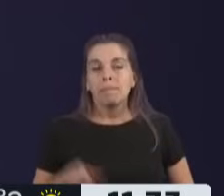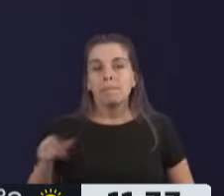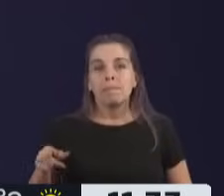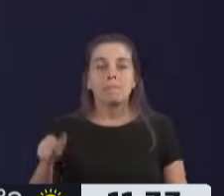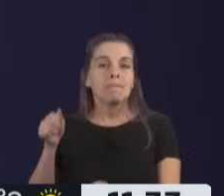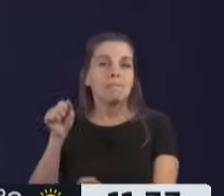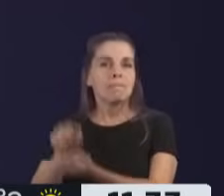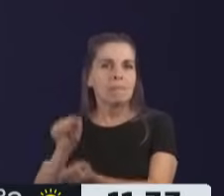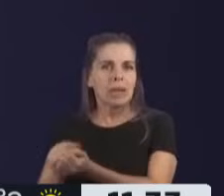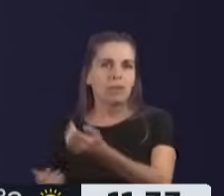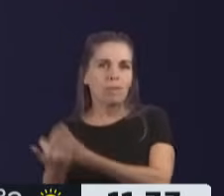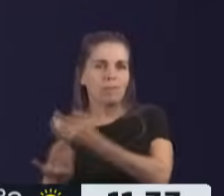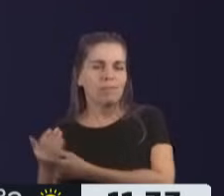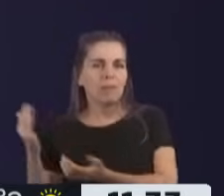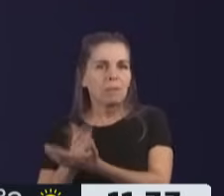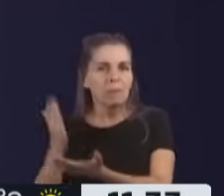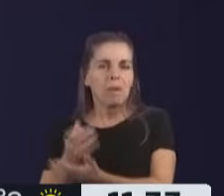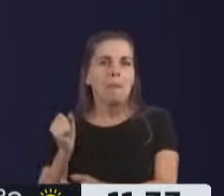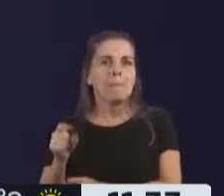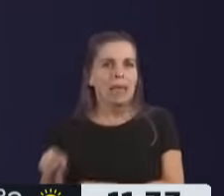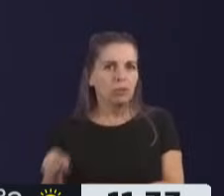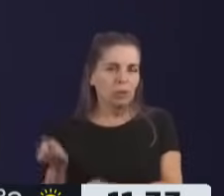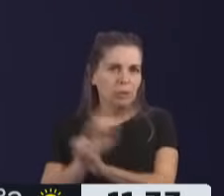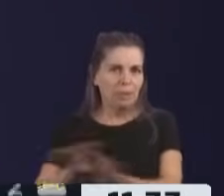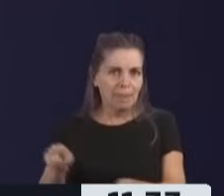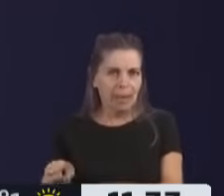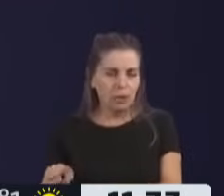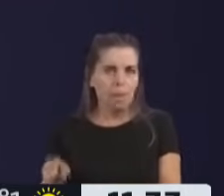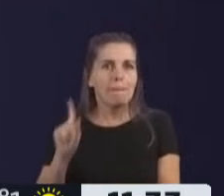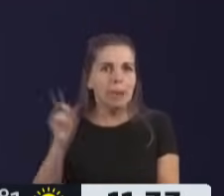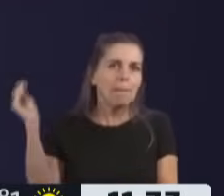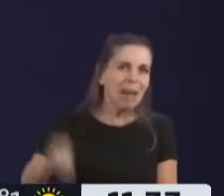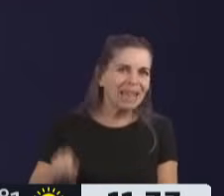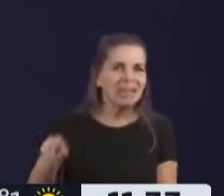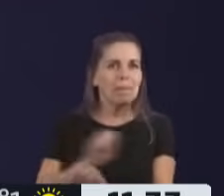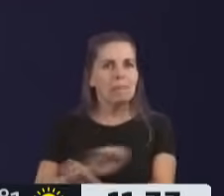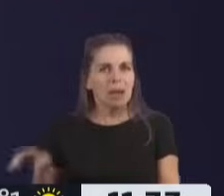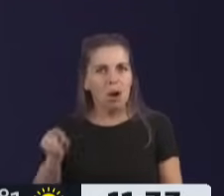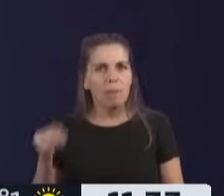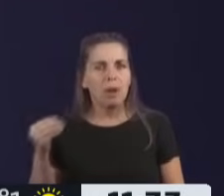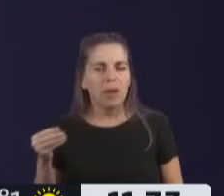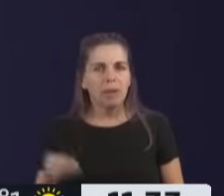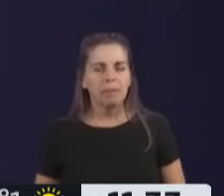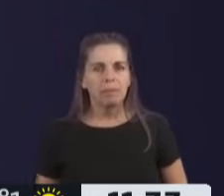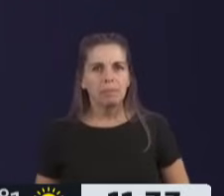despiadada la utilización de la máquina de hacer billetes, sino que además es tan